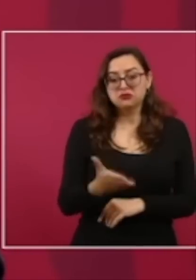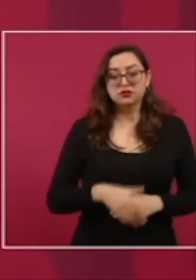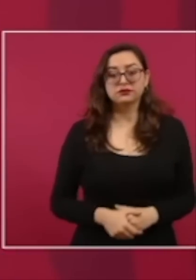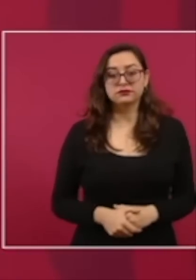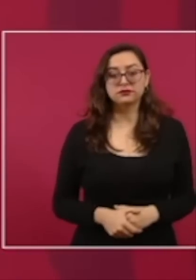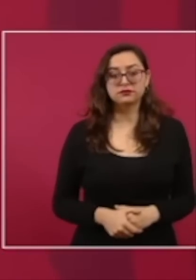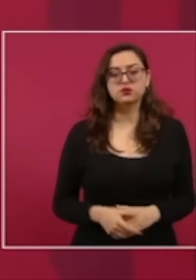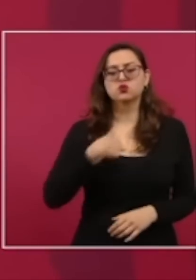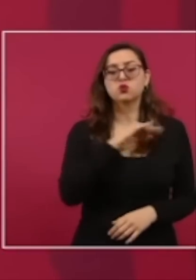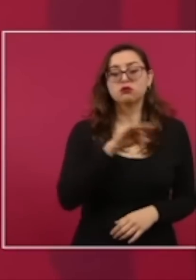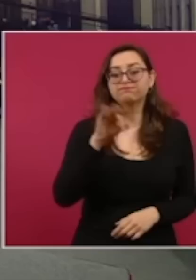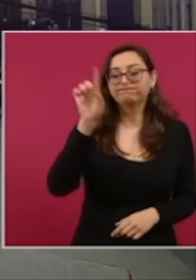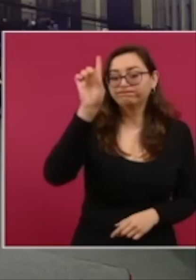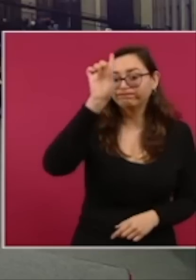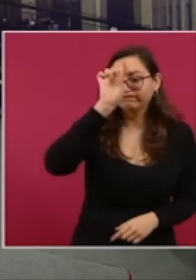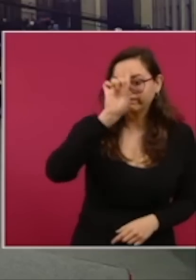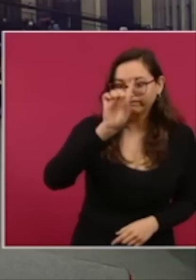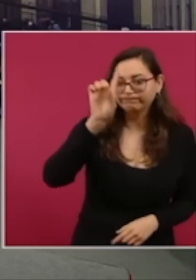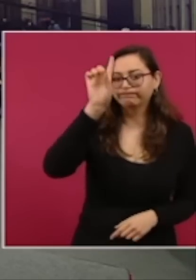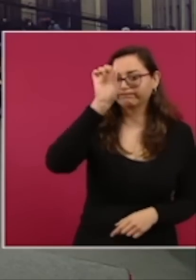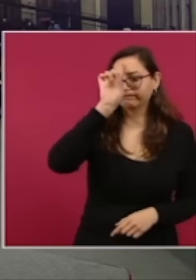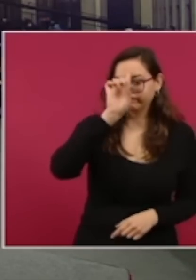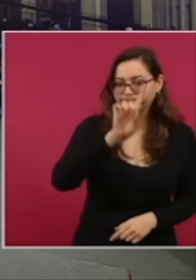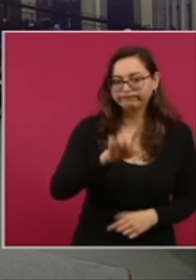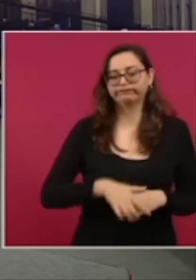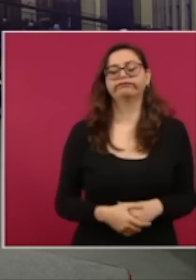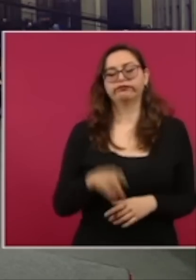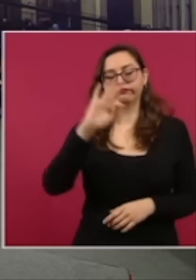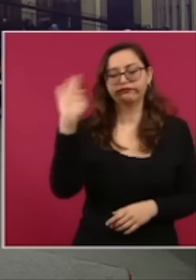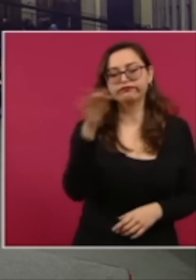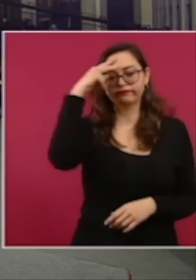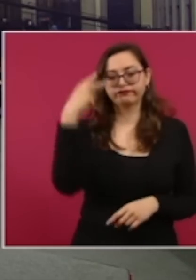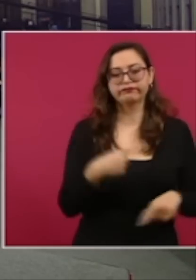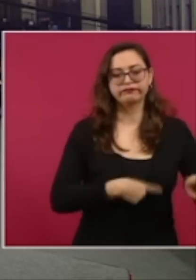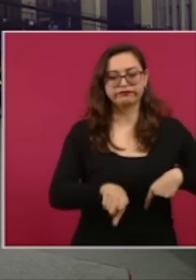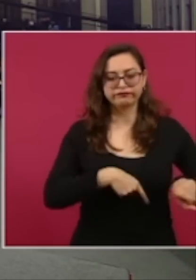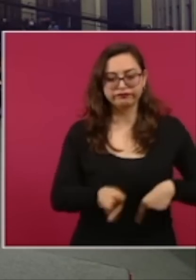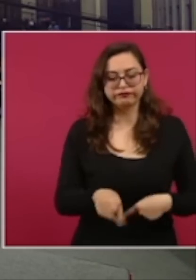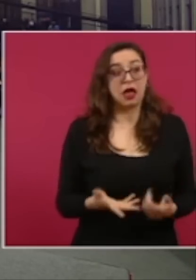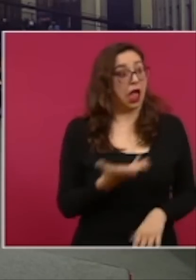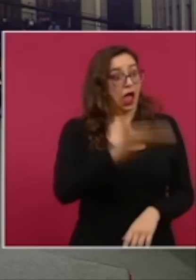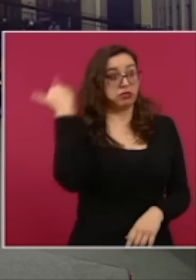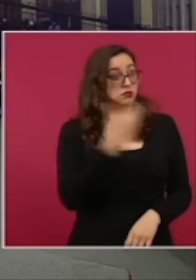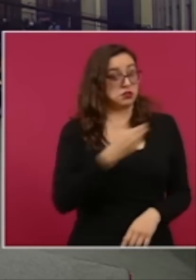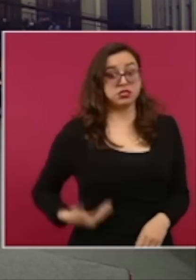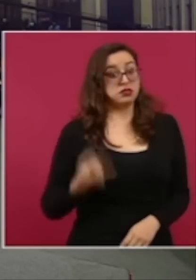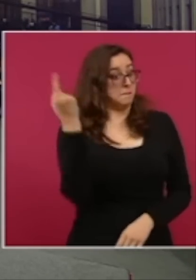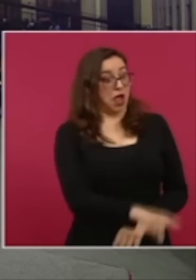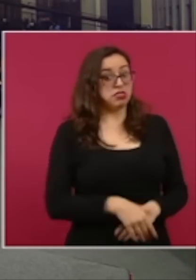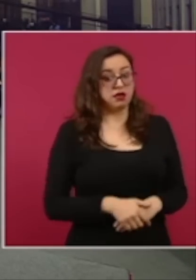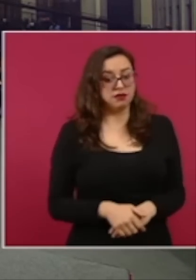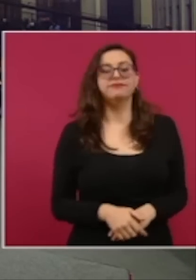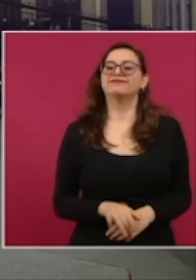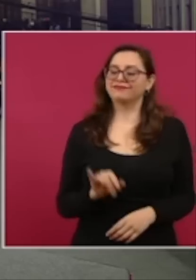puede sugerir a los de la Federación de Fútbol. Porque era decreto, tal cual. Sí, pero para